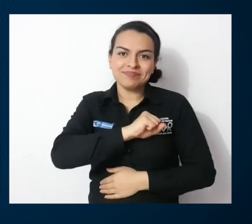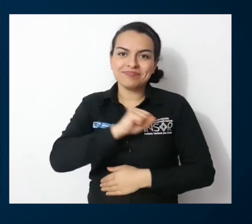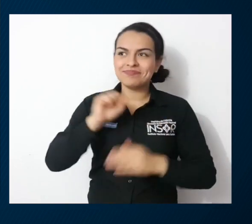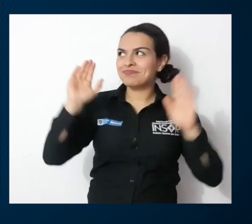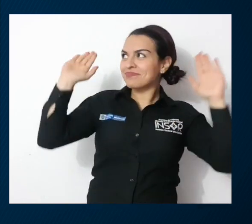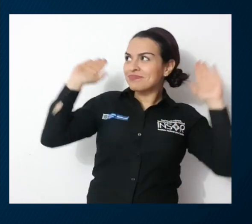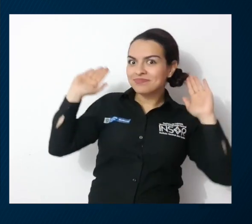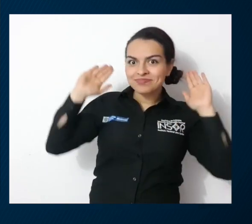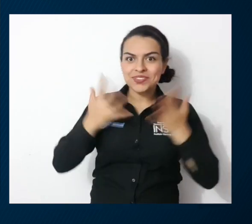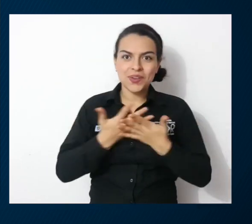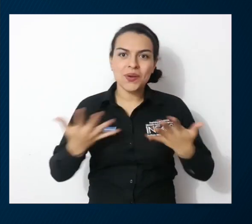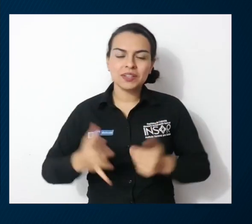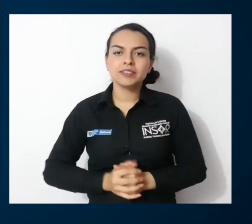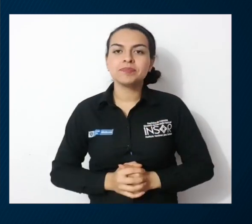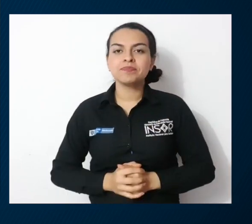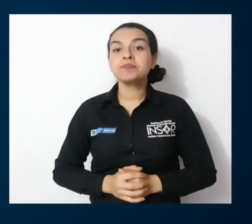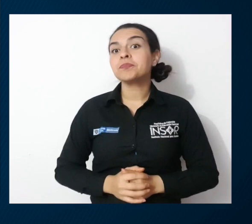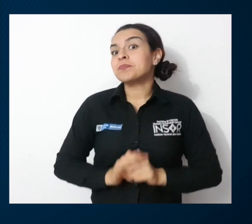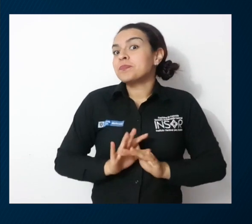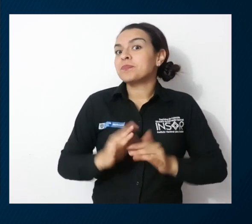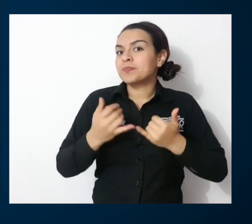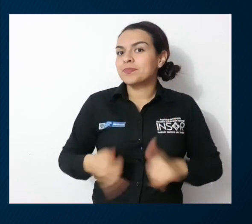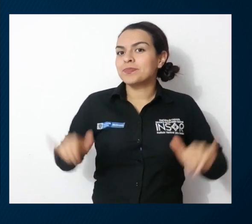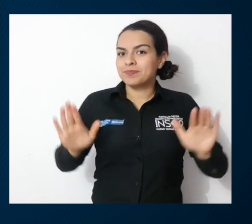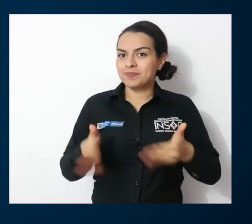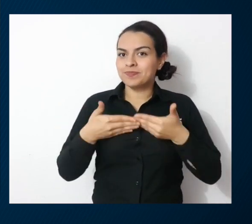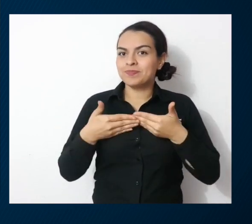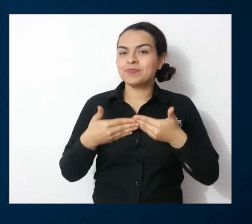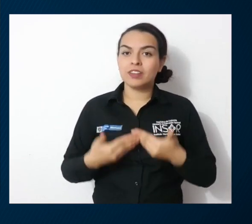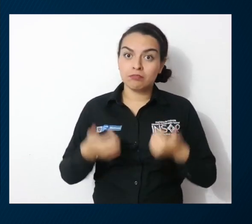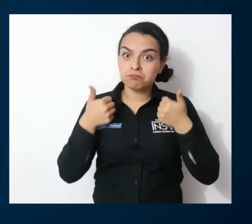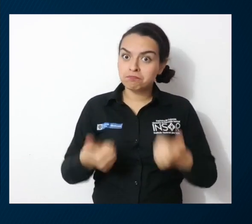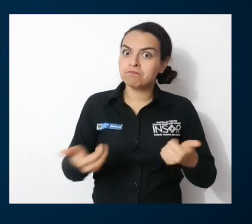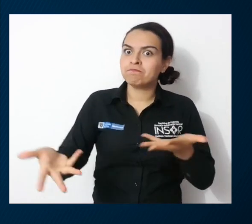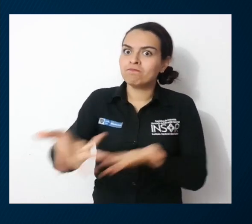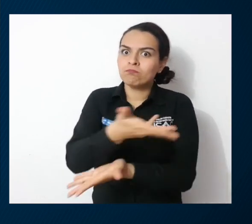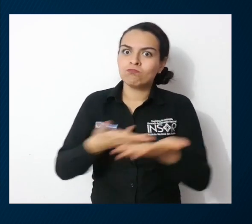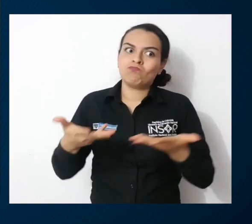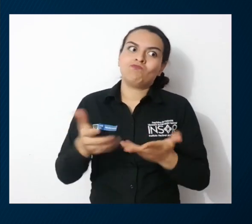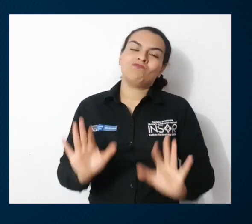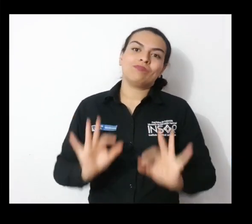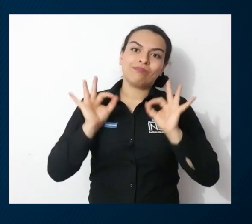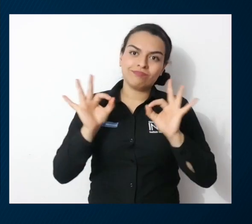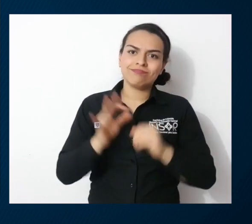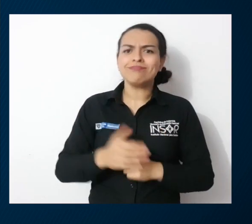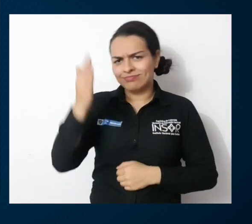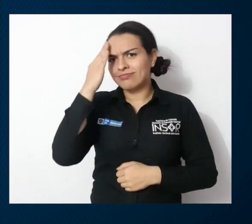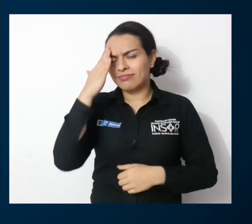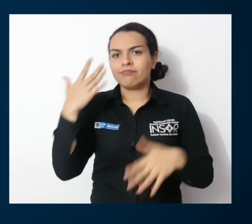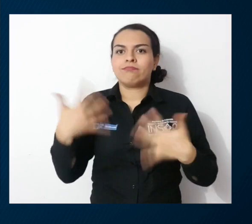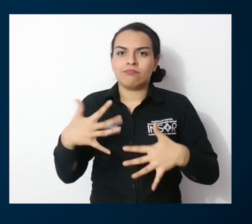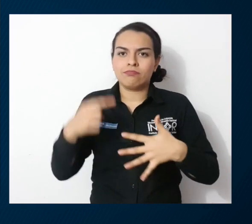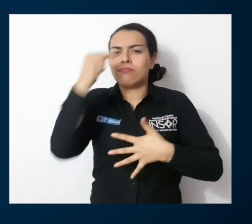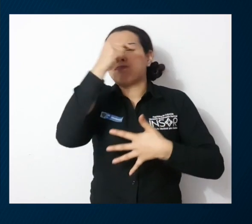Entonces, bueno, dejaría así. Muchísimas gracias. Qué conversación tan rica. Siento que pues hay tantísimas otras